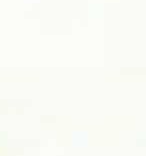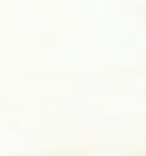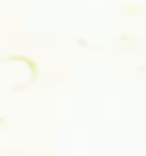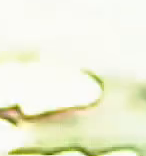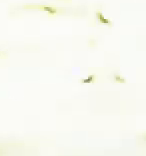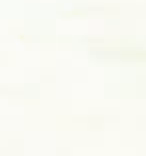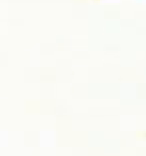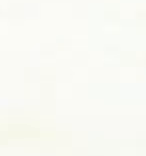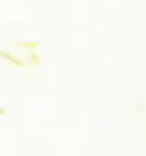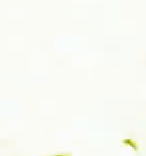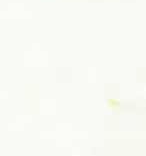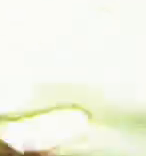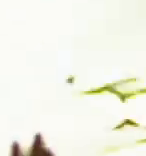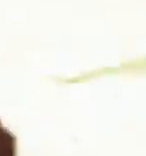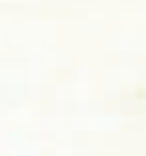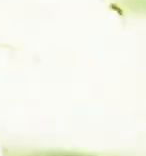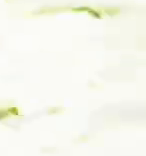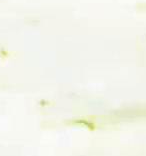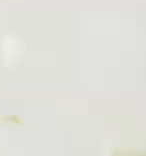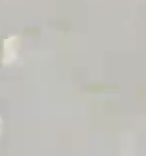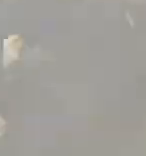¡Que viva Colombia!